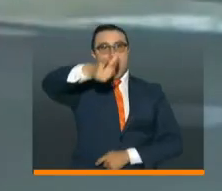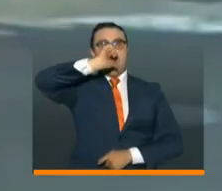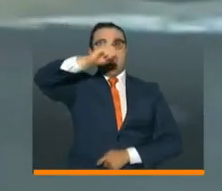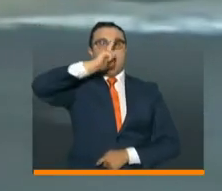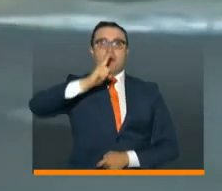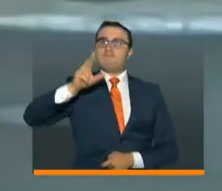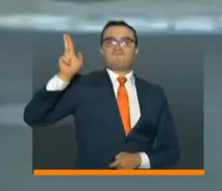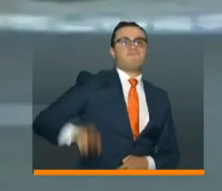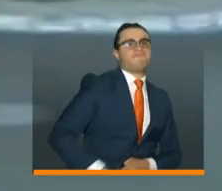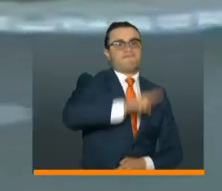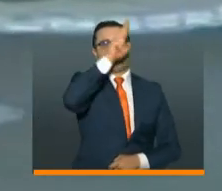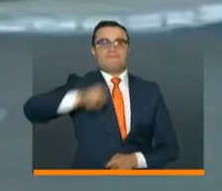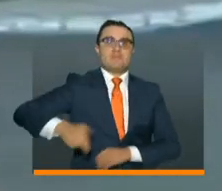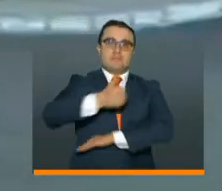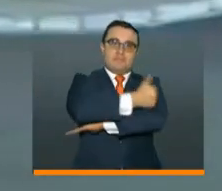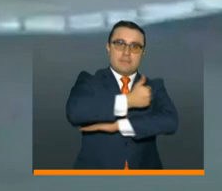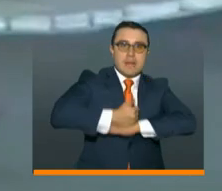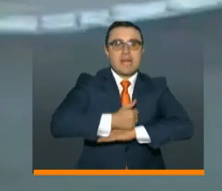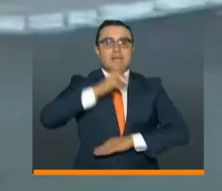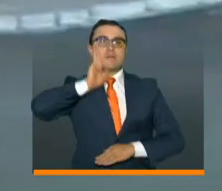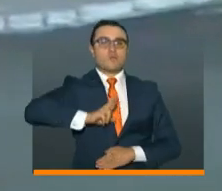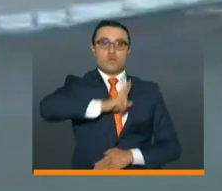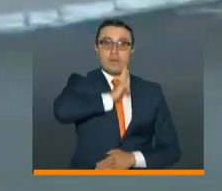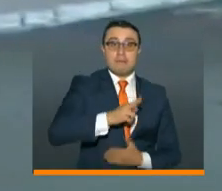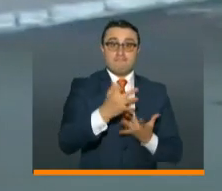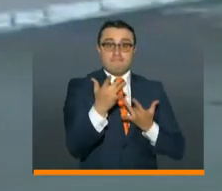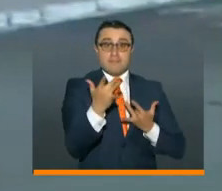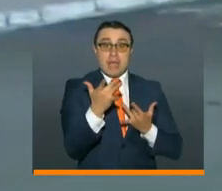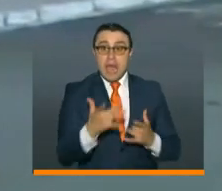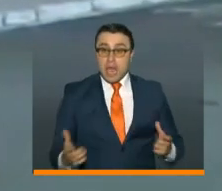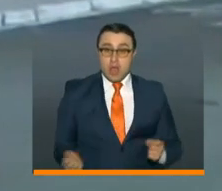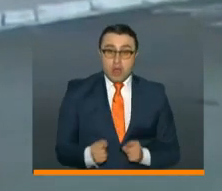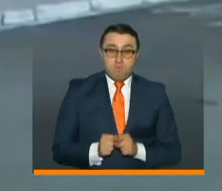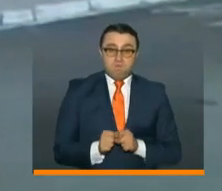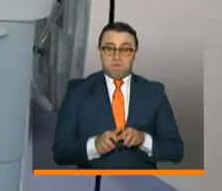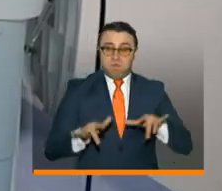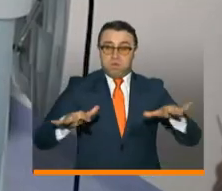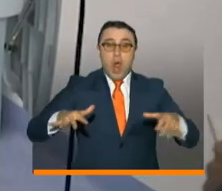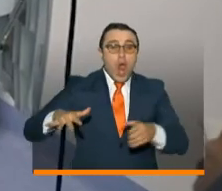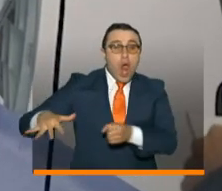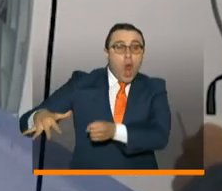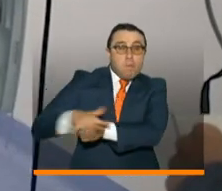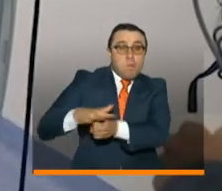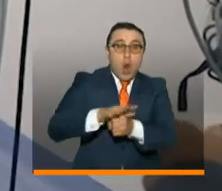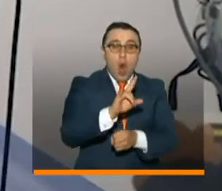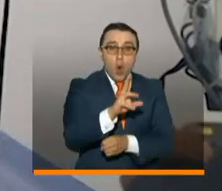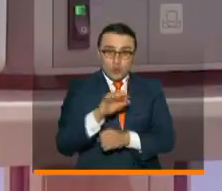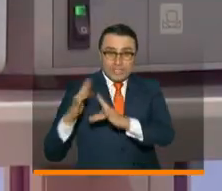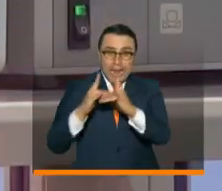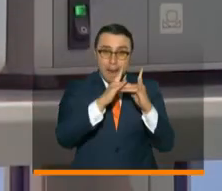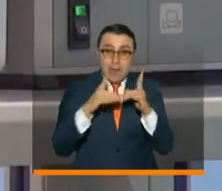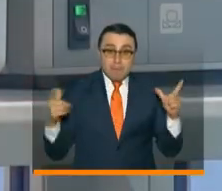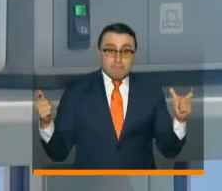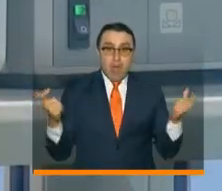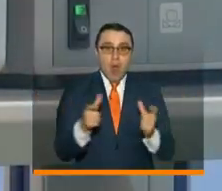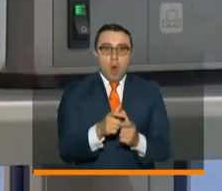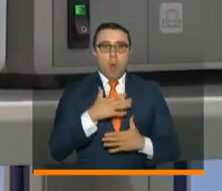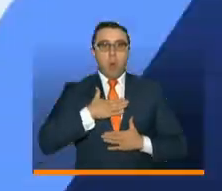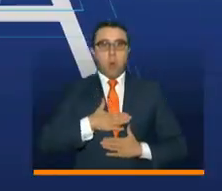embriagantes en bares y restaurantes. Esto hasta tanto no haya una disminución en la ocupación de las unidades de cuidado intensivo.